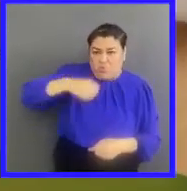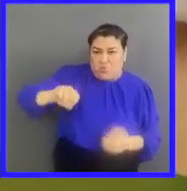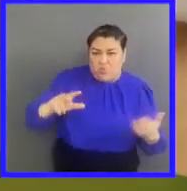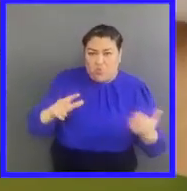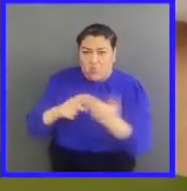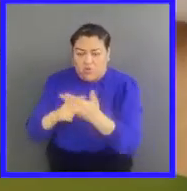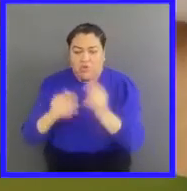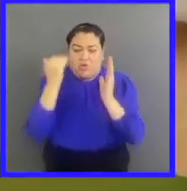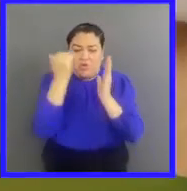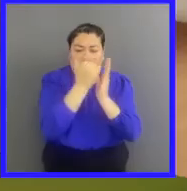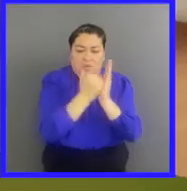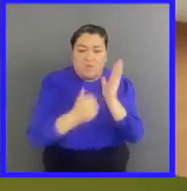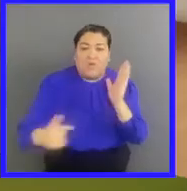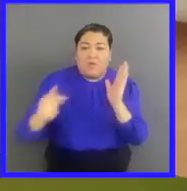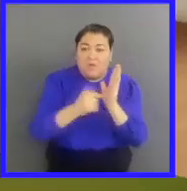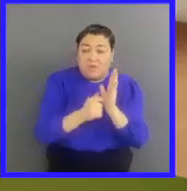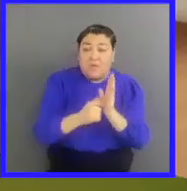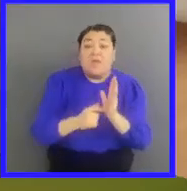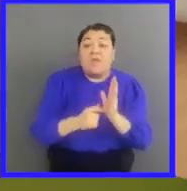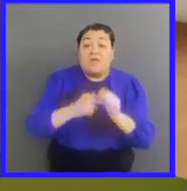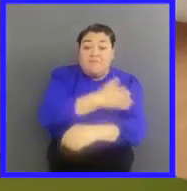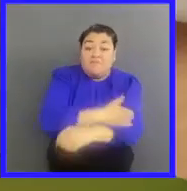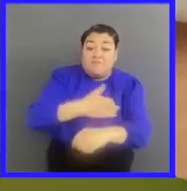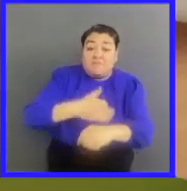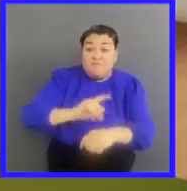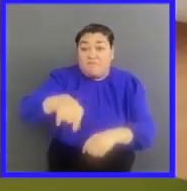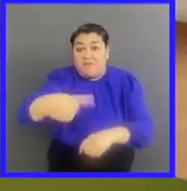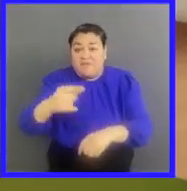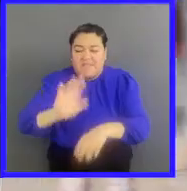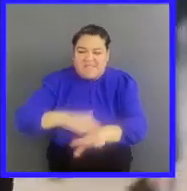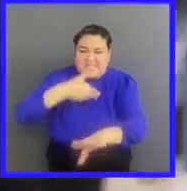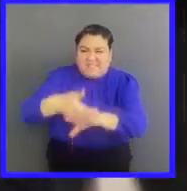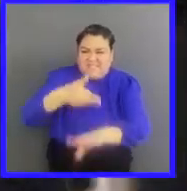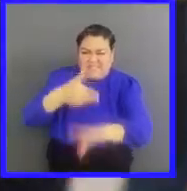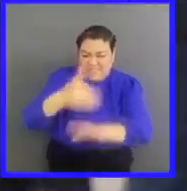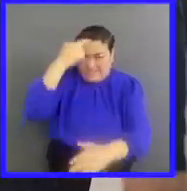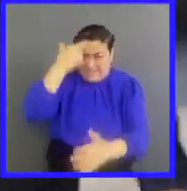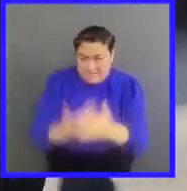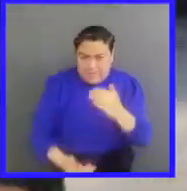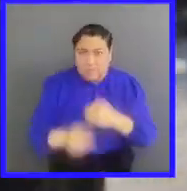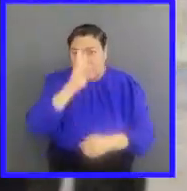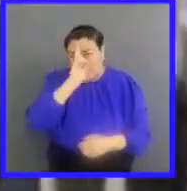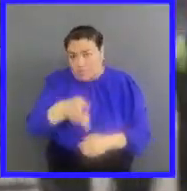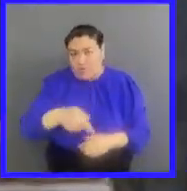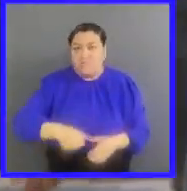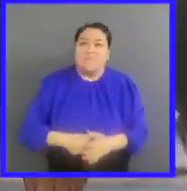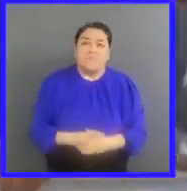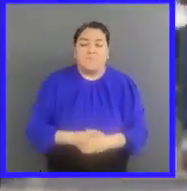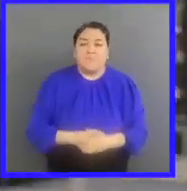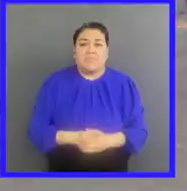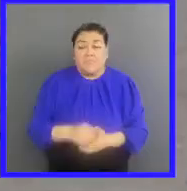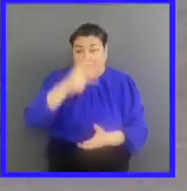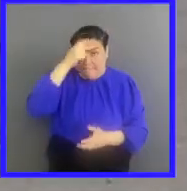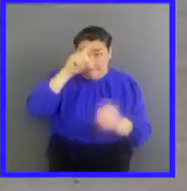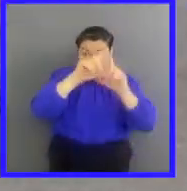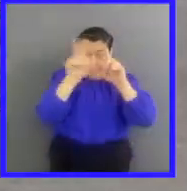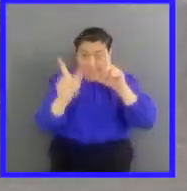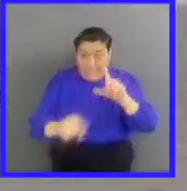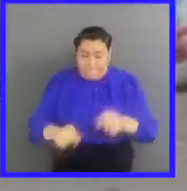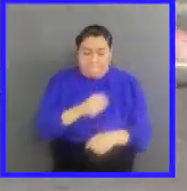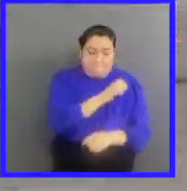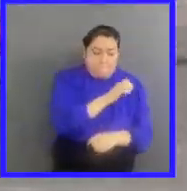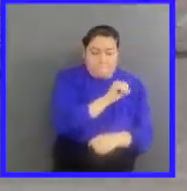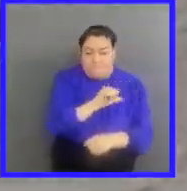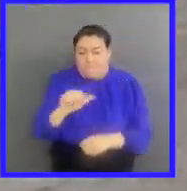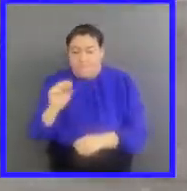la revictimización y la violación de derechos humanos. En México, tan solo de enero a mayo de